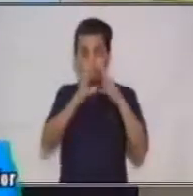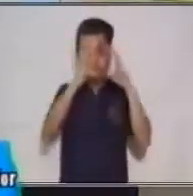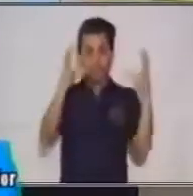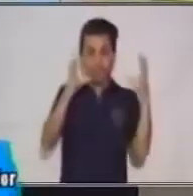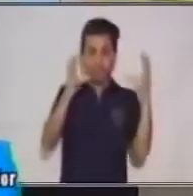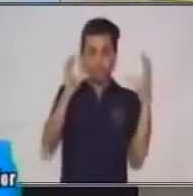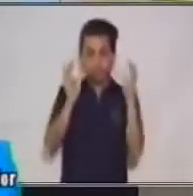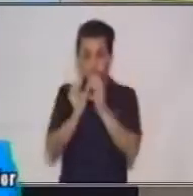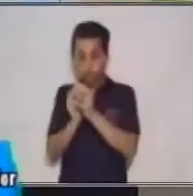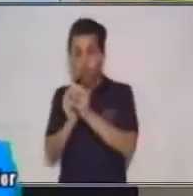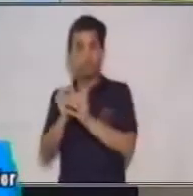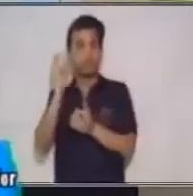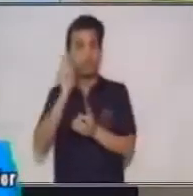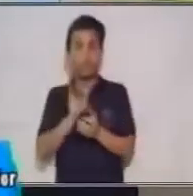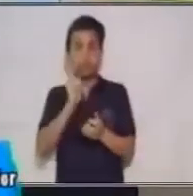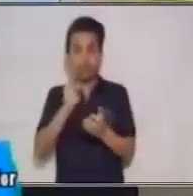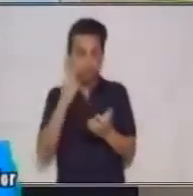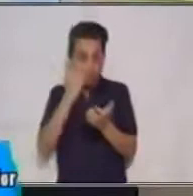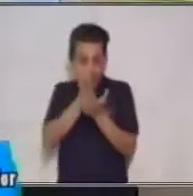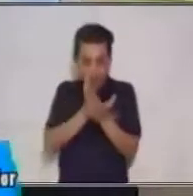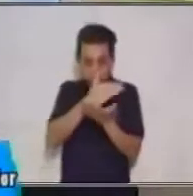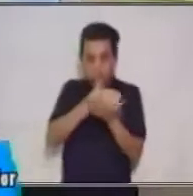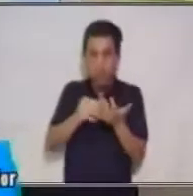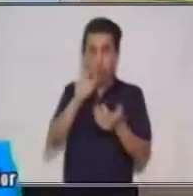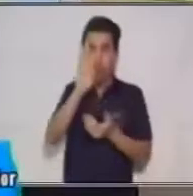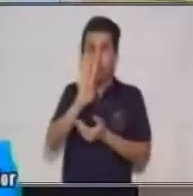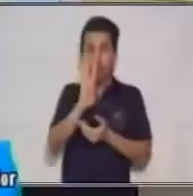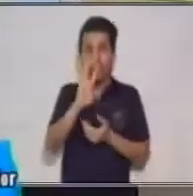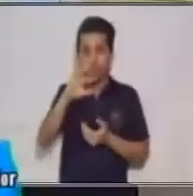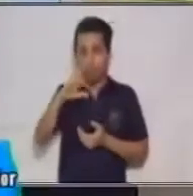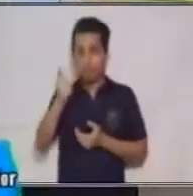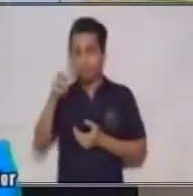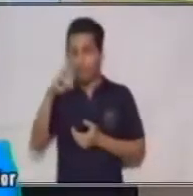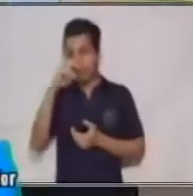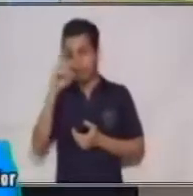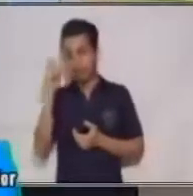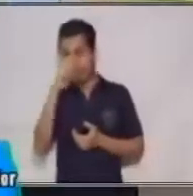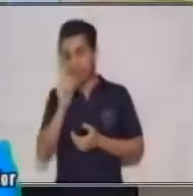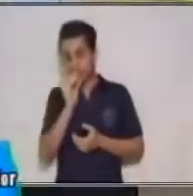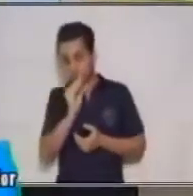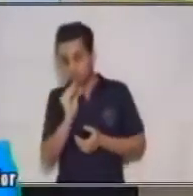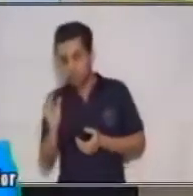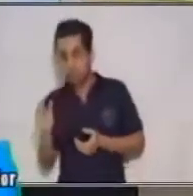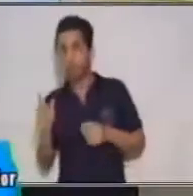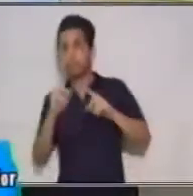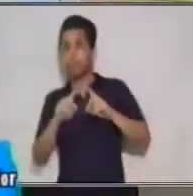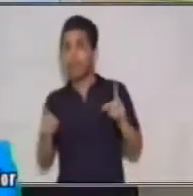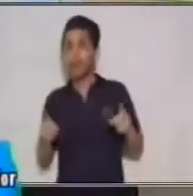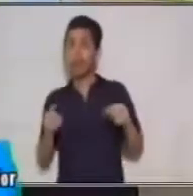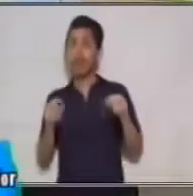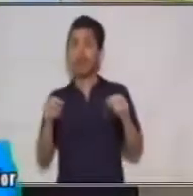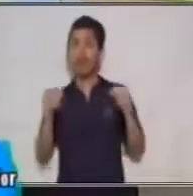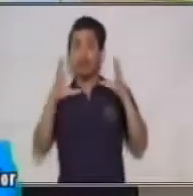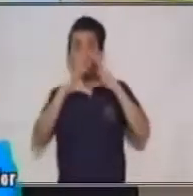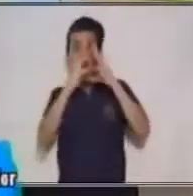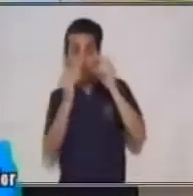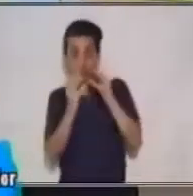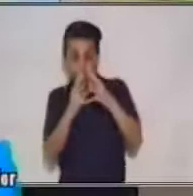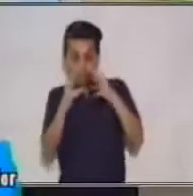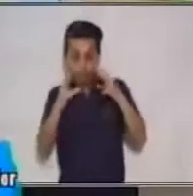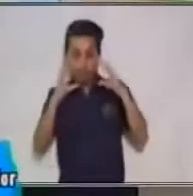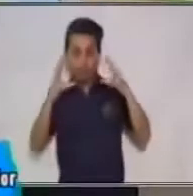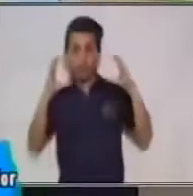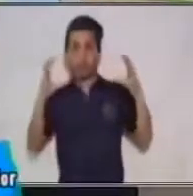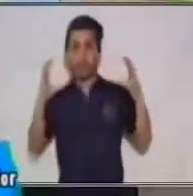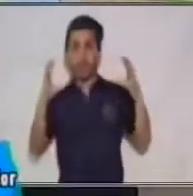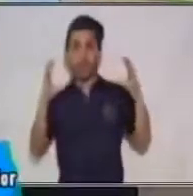naranja, siempre estoy dividiendo en cuatro partes. Lo único es de que entre más grande es la figura, más, si fuera una